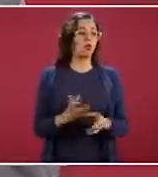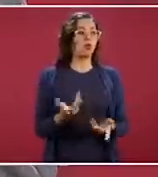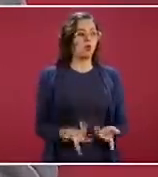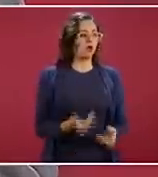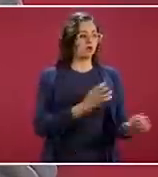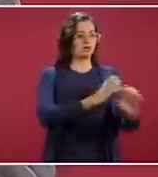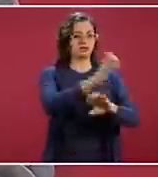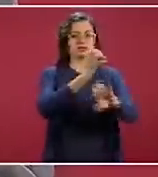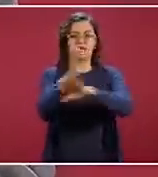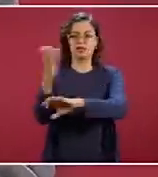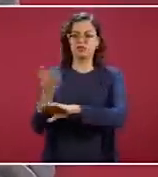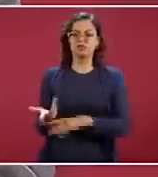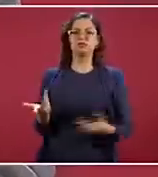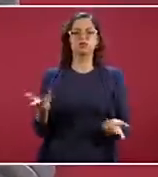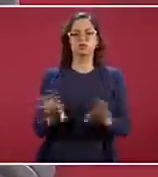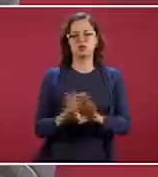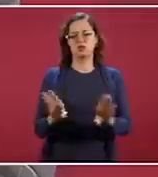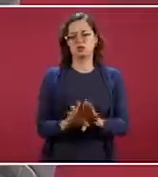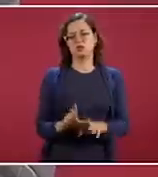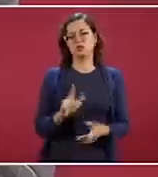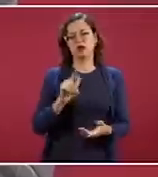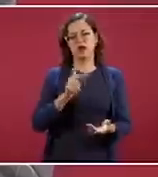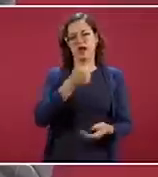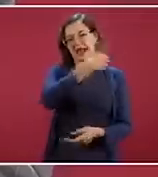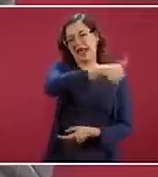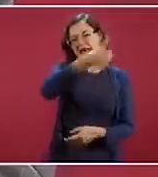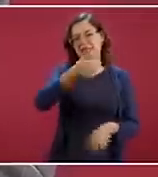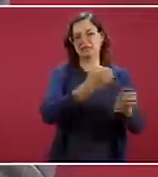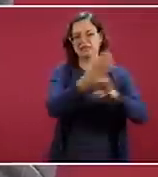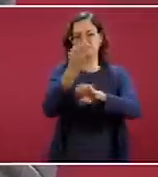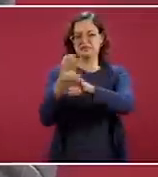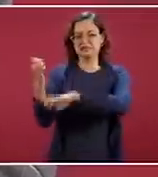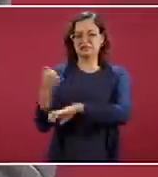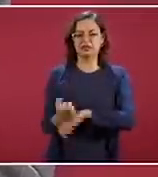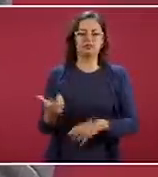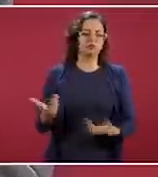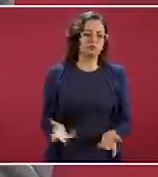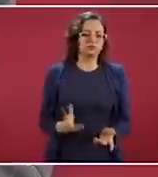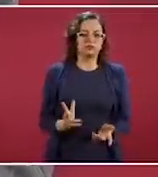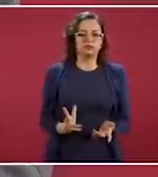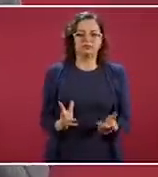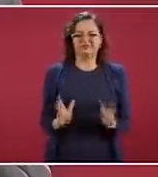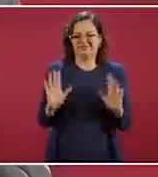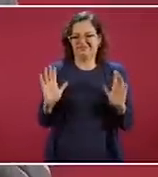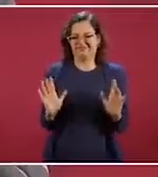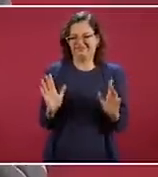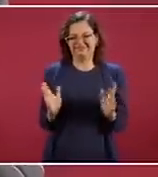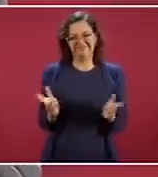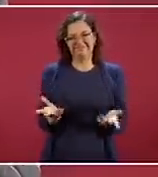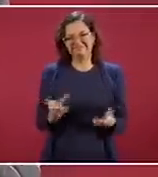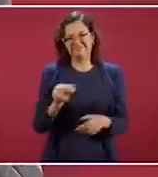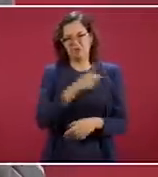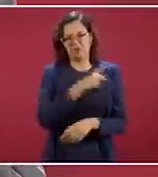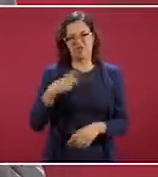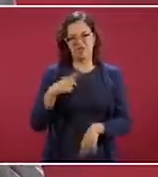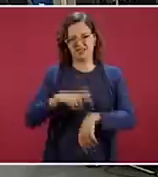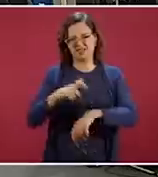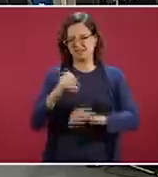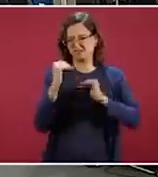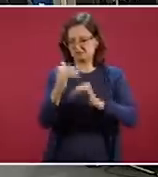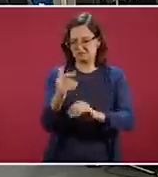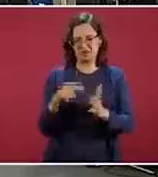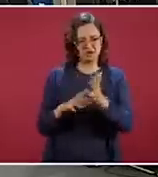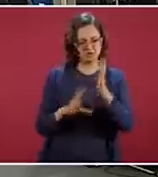la circulación en su territorio, pero no deberían detener porque son nacionales y pueden circular de acuerdo con la